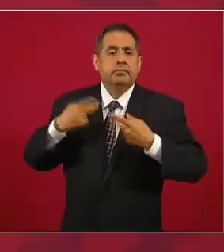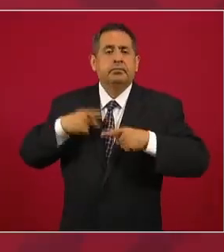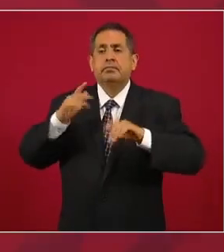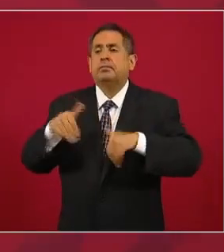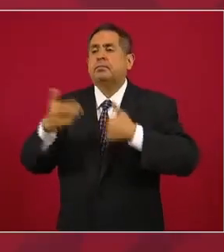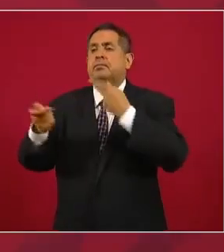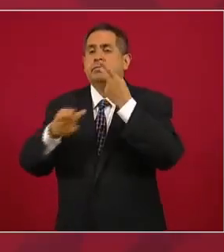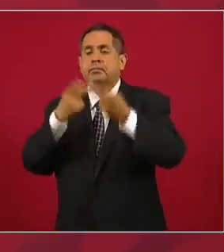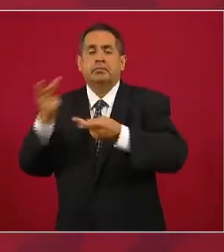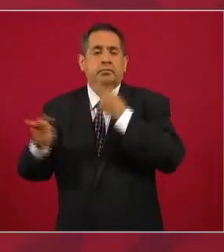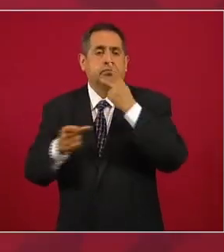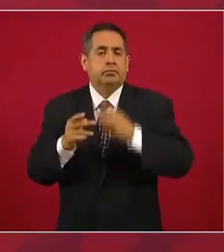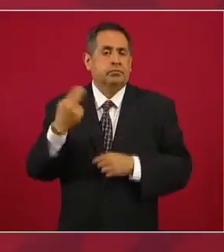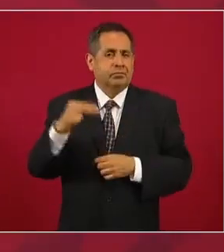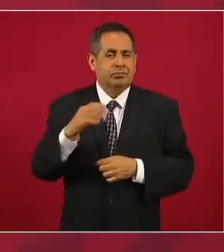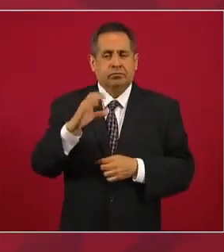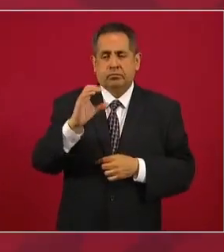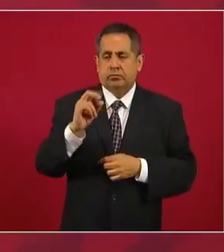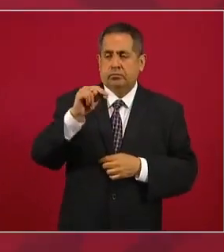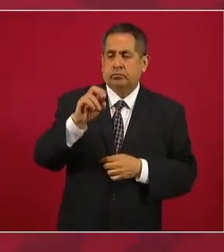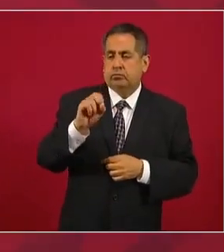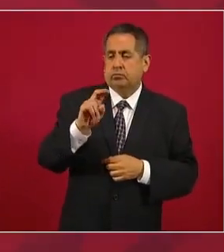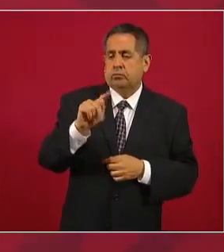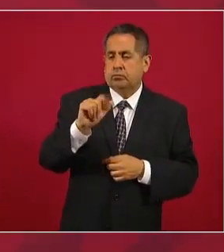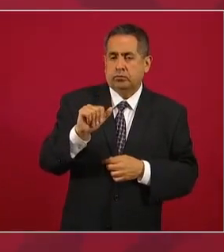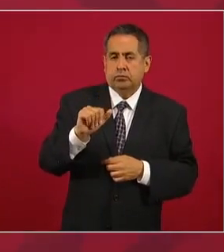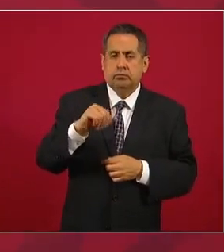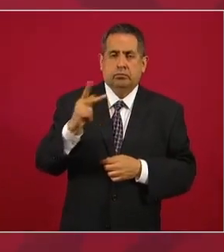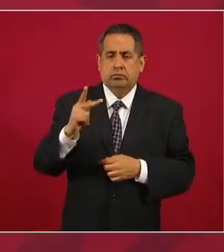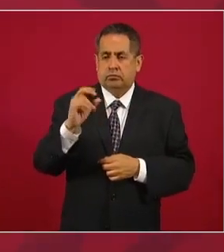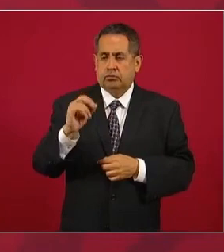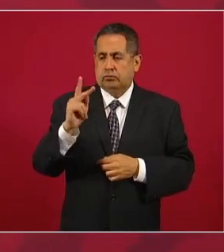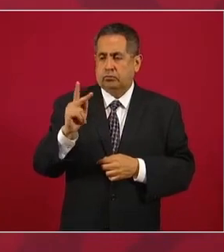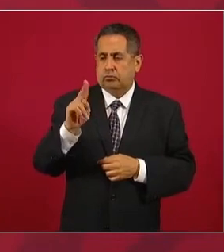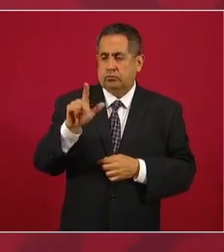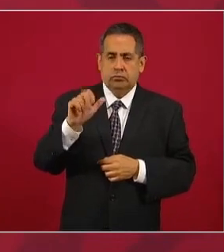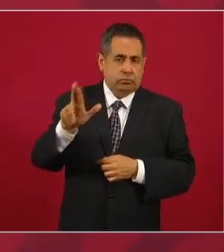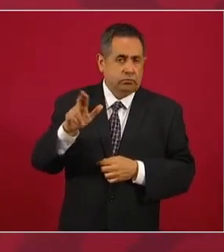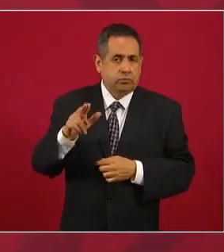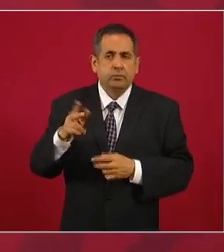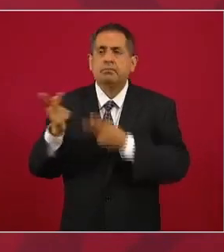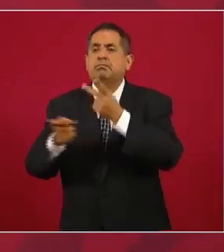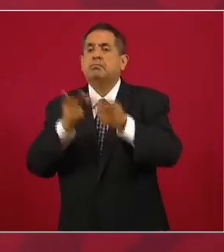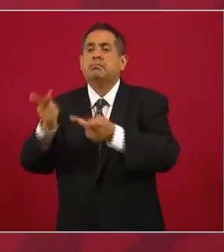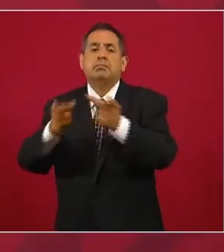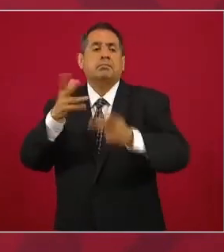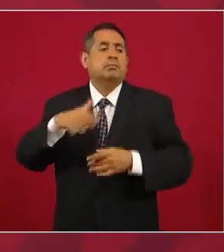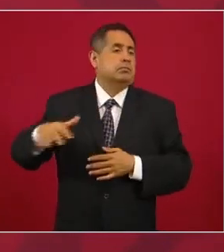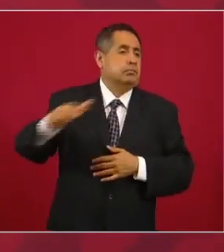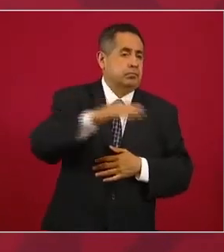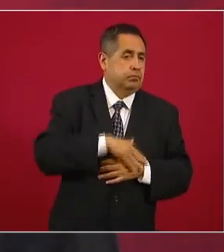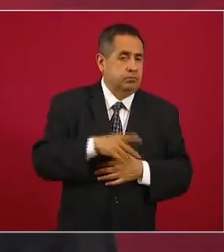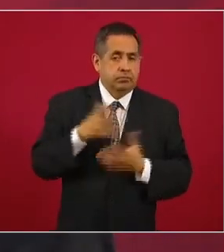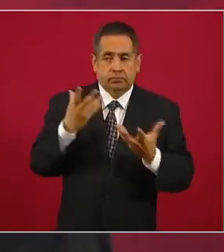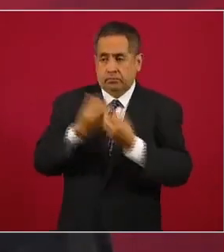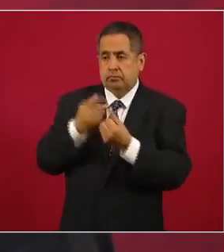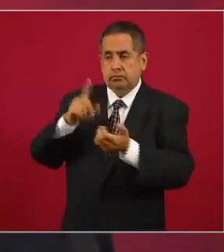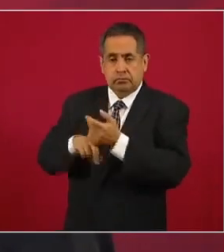Popular, al estar involucrados sus intereses e instituciones y